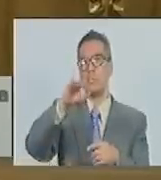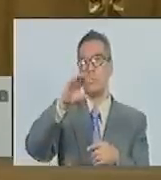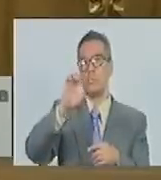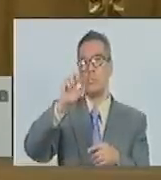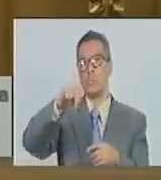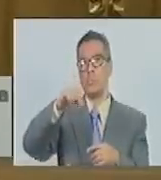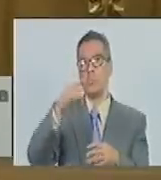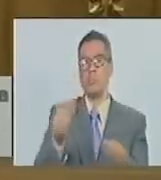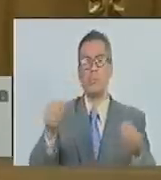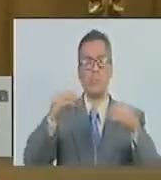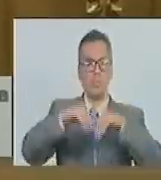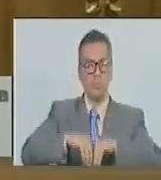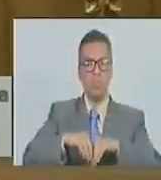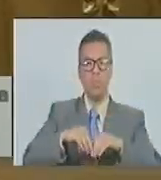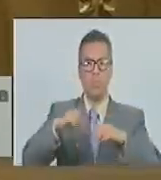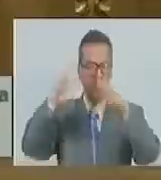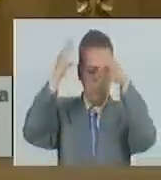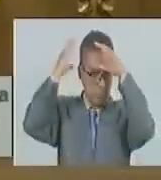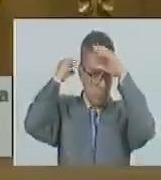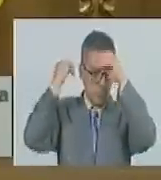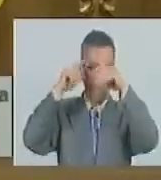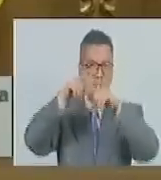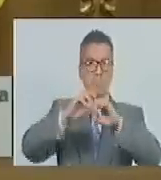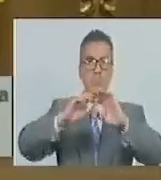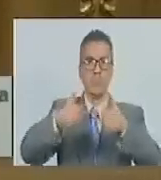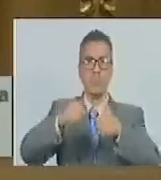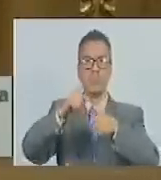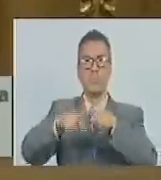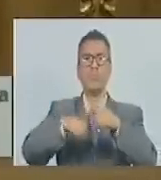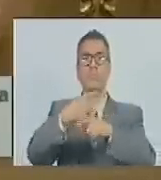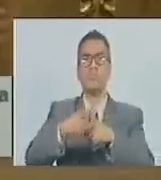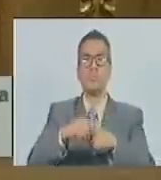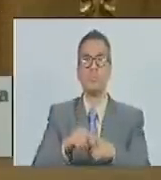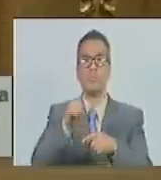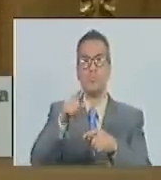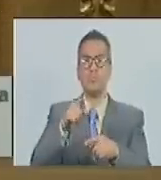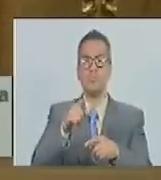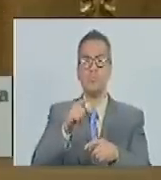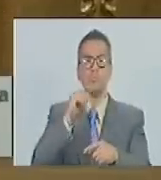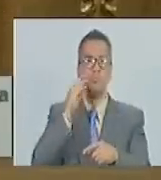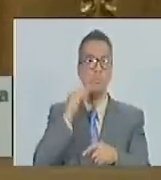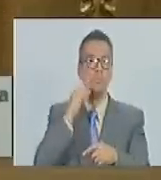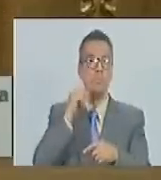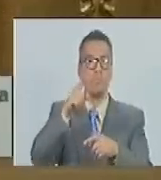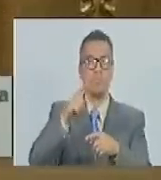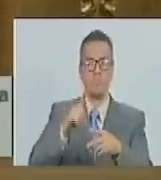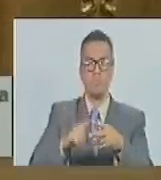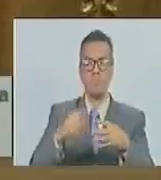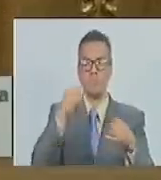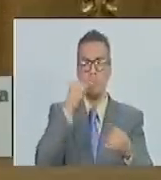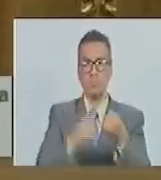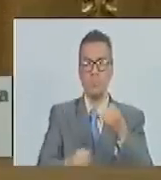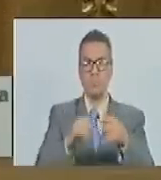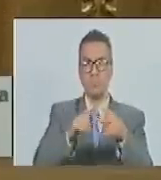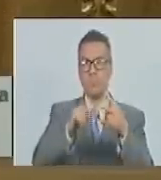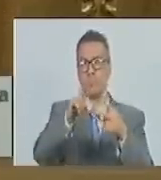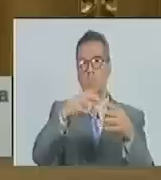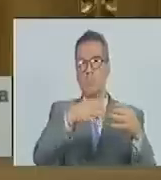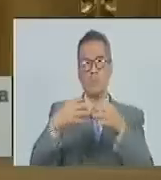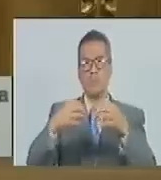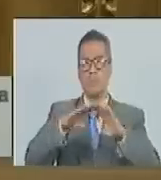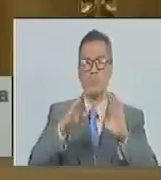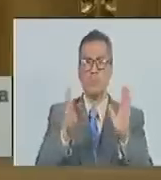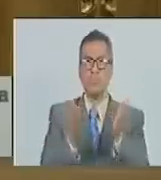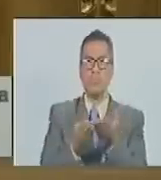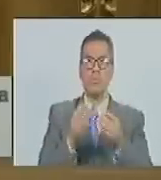Relaciones Diplomáticas, que se inició luego de esa experiencia terrible que significó la Segunda Guerra Mundial. Una iniciativa